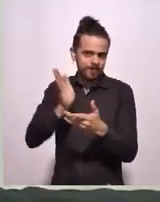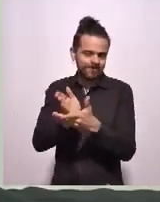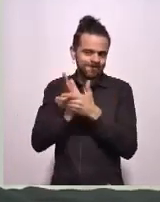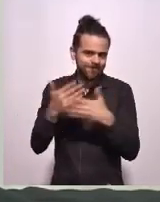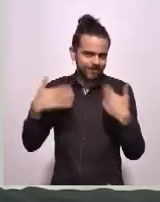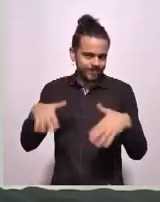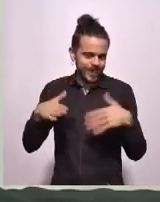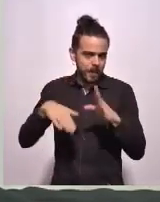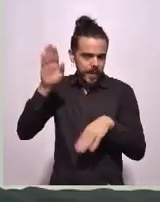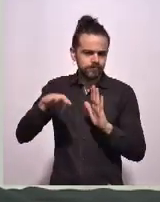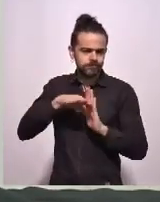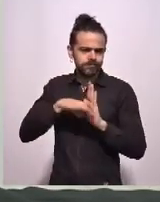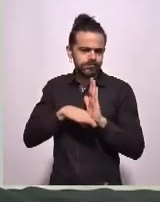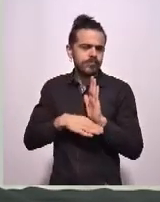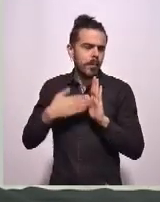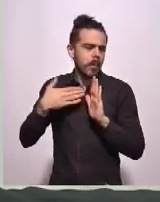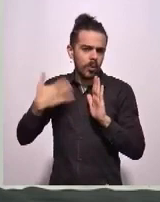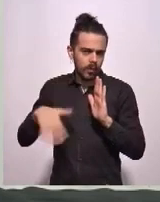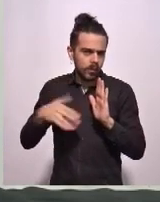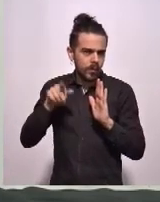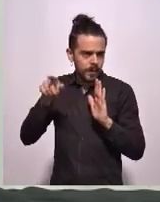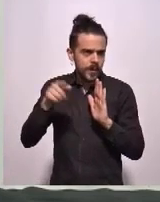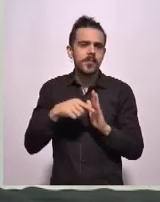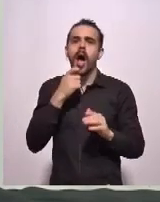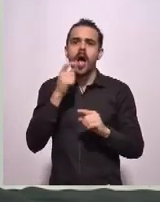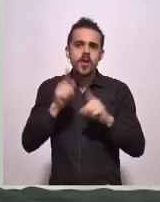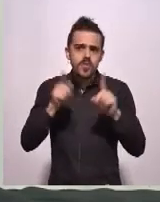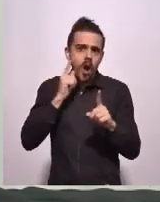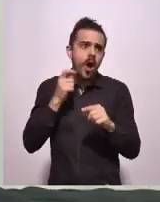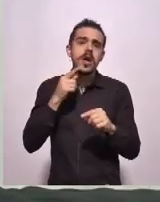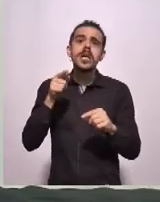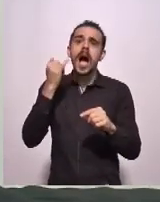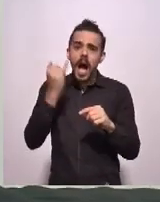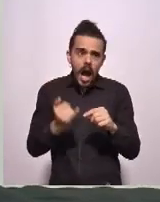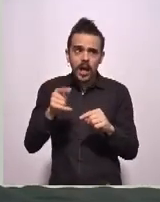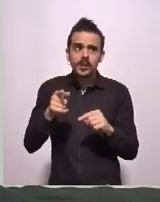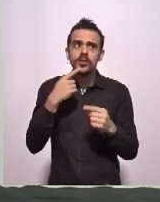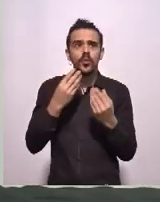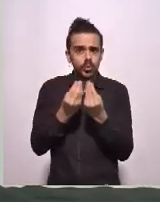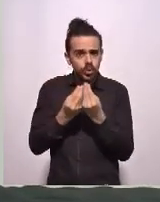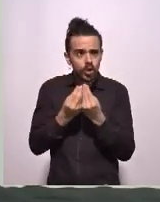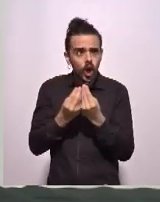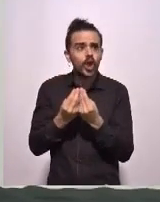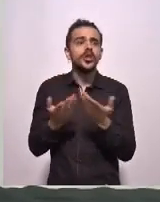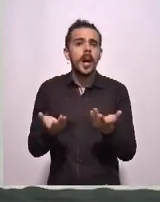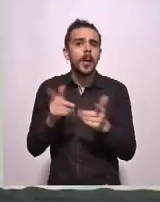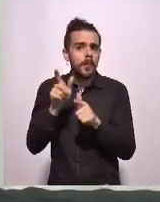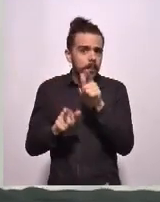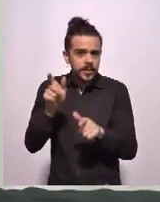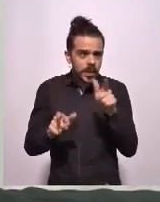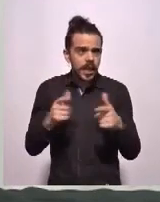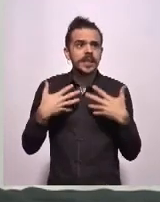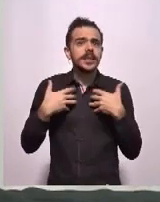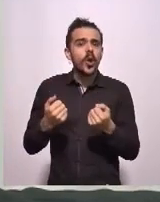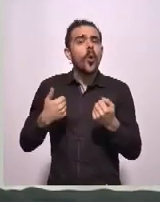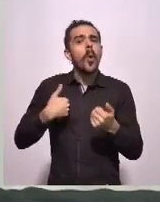aquellos que ingresan. Los últimos días se ha dado a conocer el incremento o la sumatoria de personal de salud